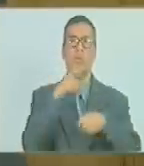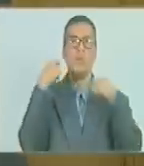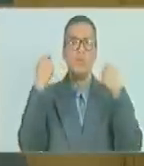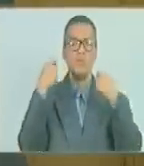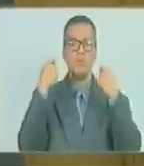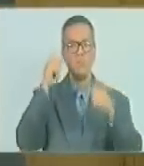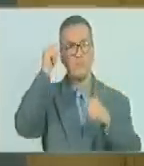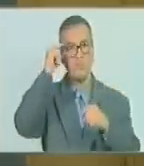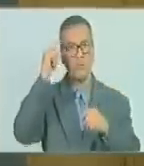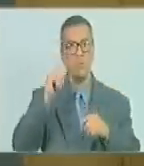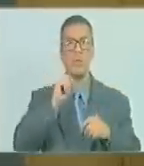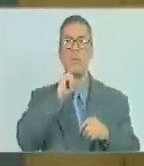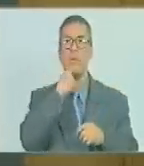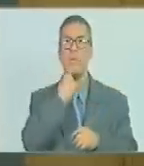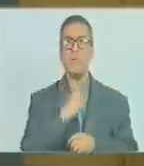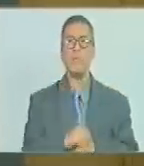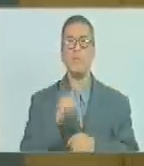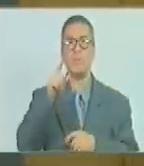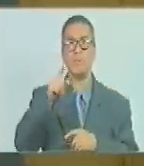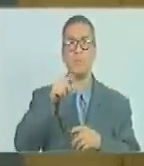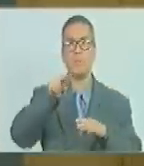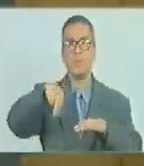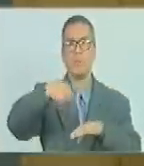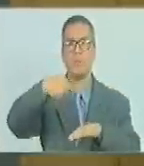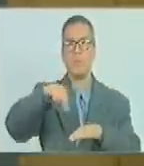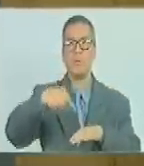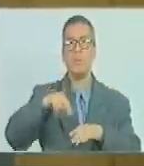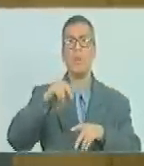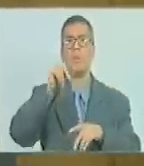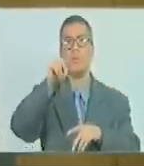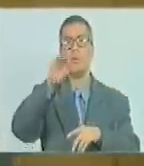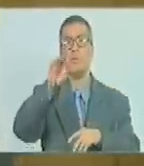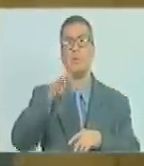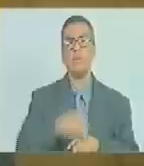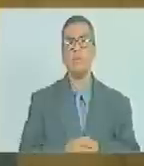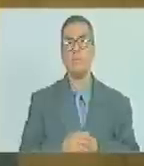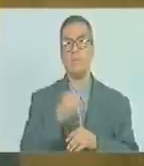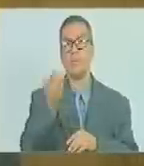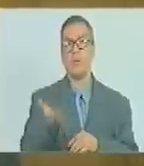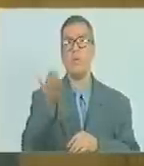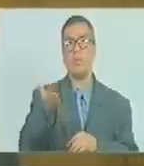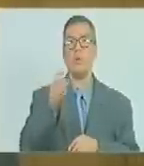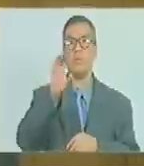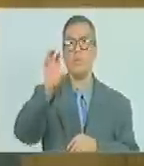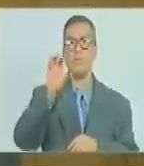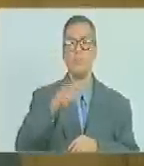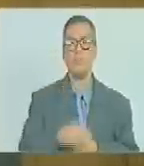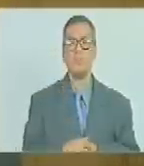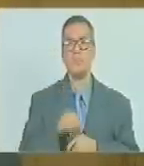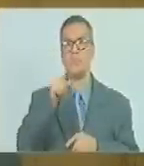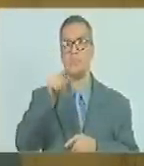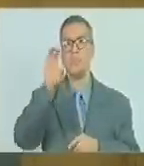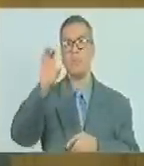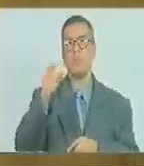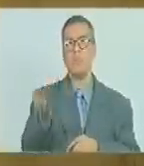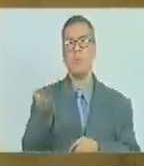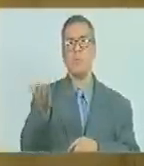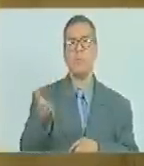del Día de Rusia, Día Nacional de esa importantísimo, de ese importantísimo